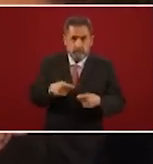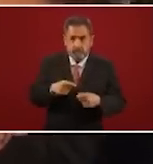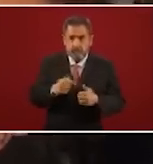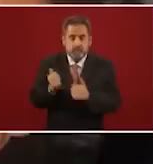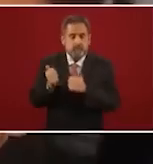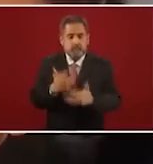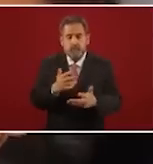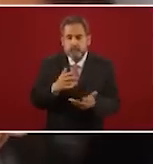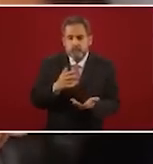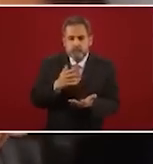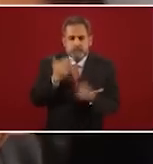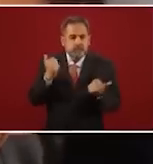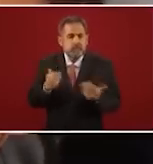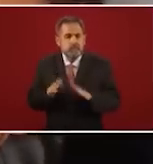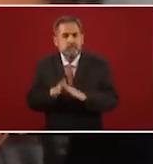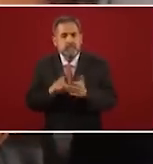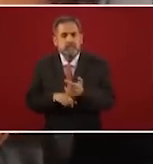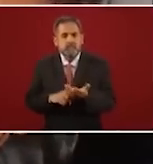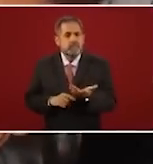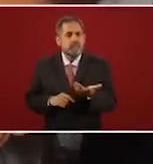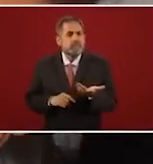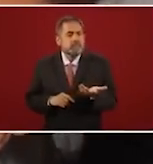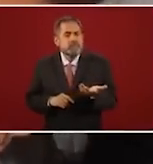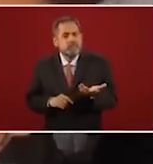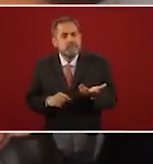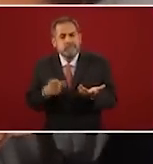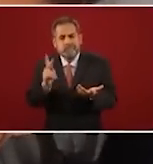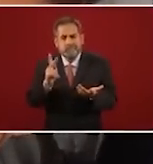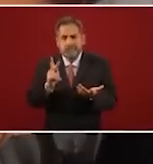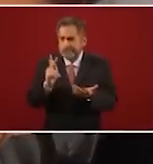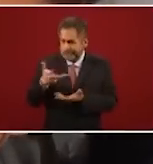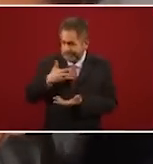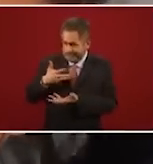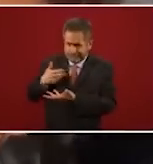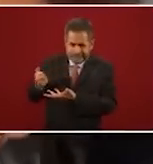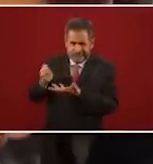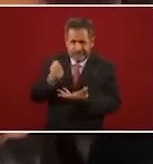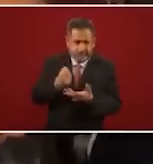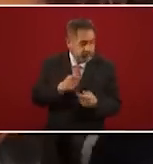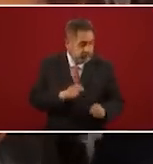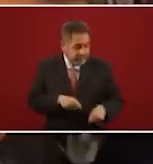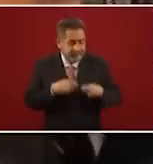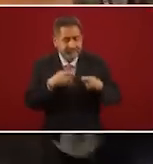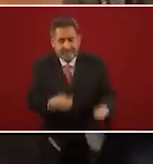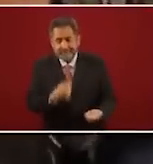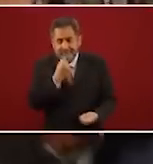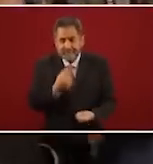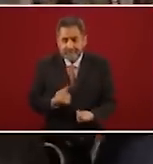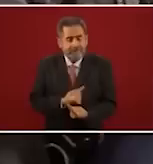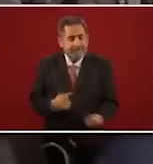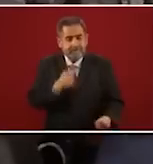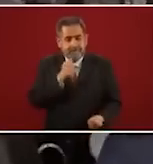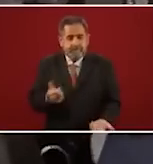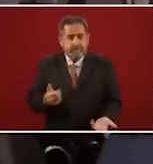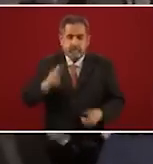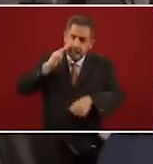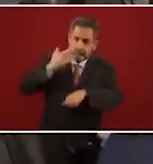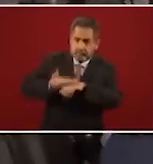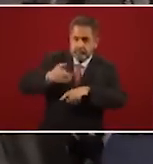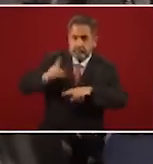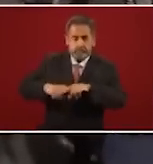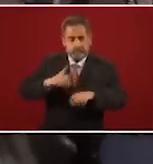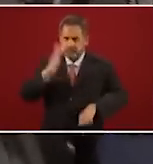llegar pronto o si ya se encuentra, pero si ya está y no se le da a los niños, ¿hay alguna